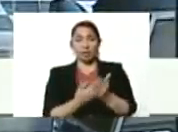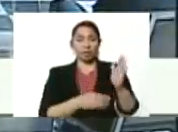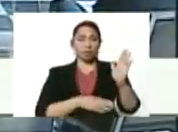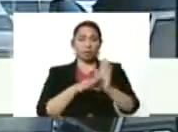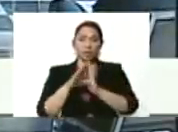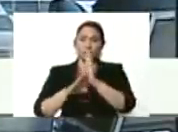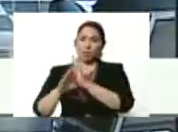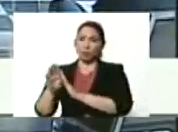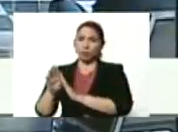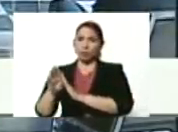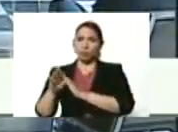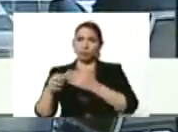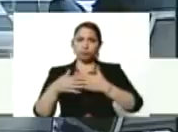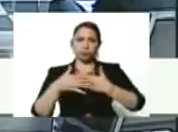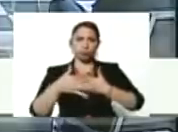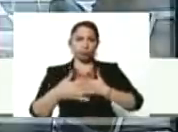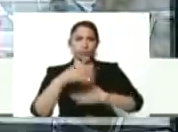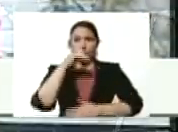de los próximos años